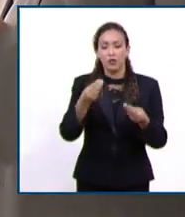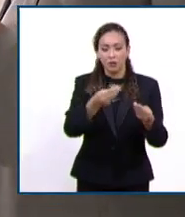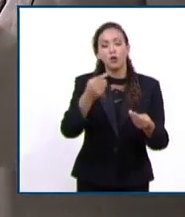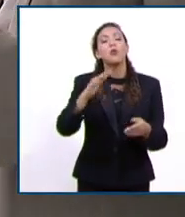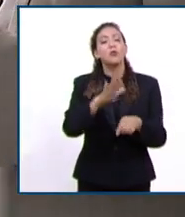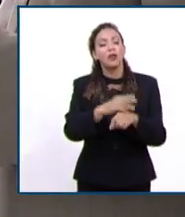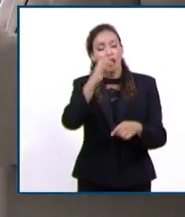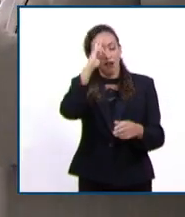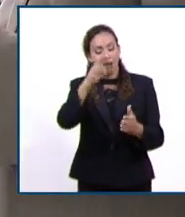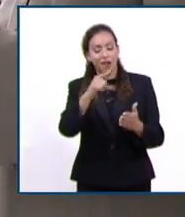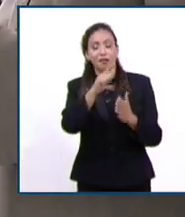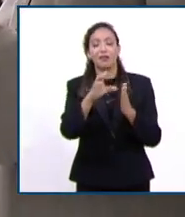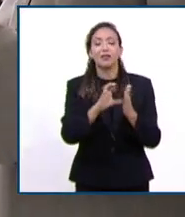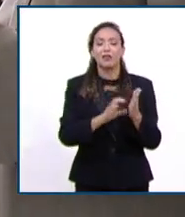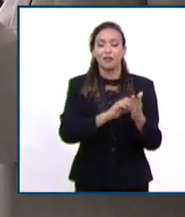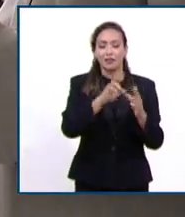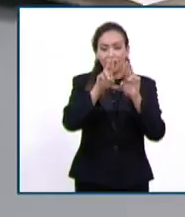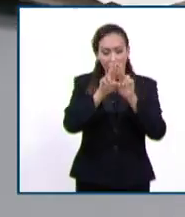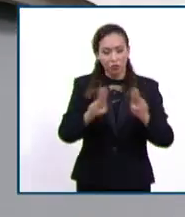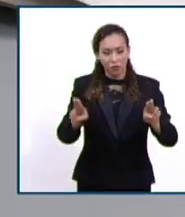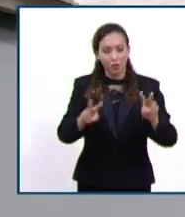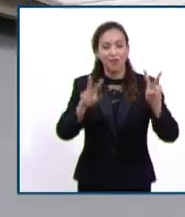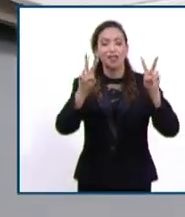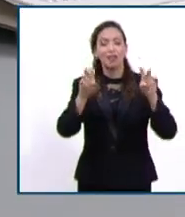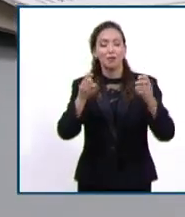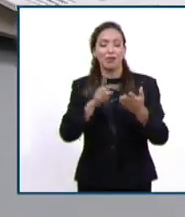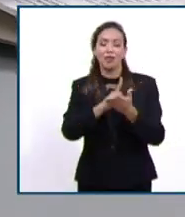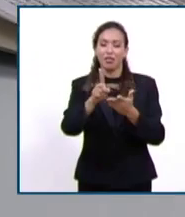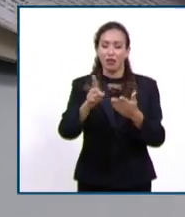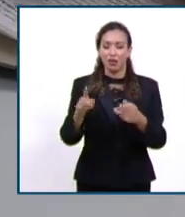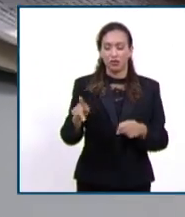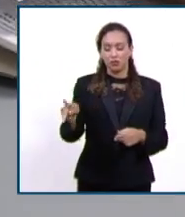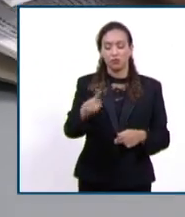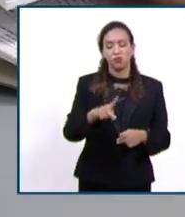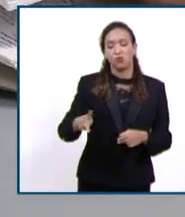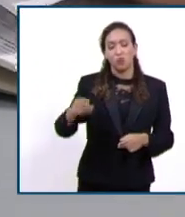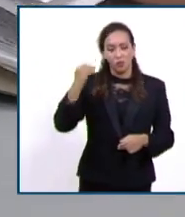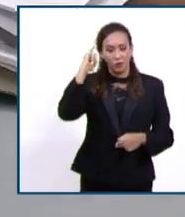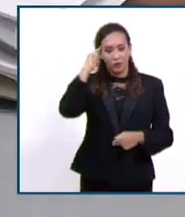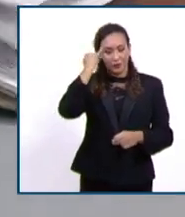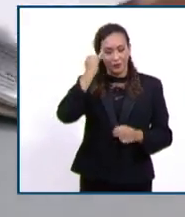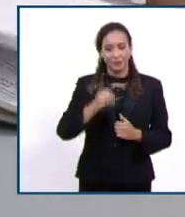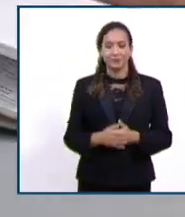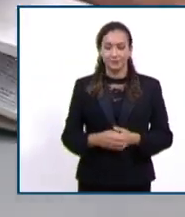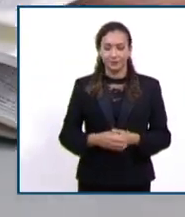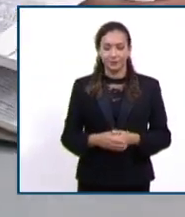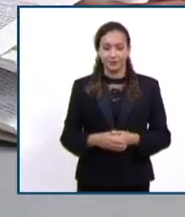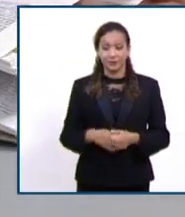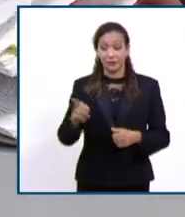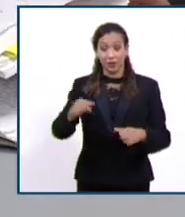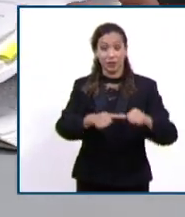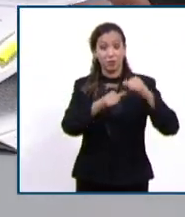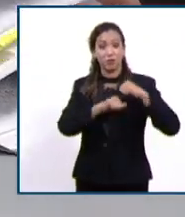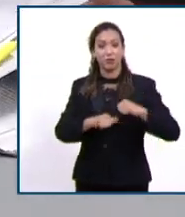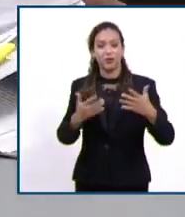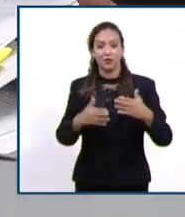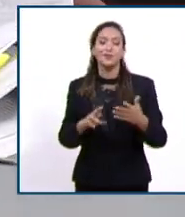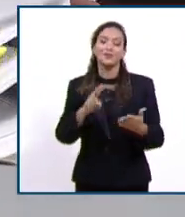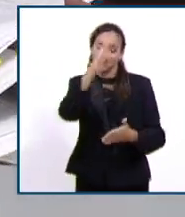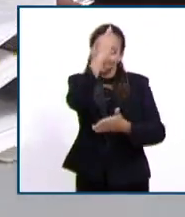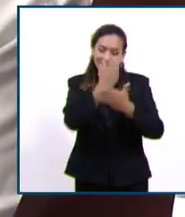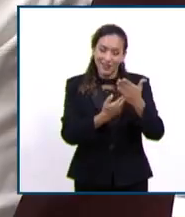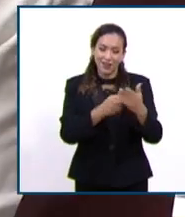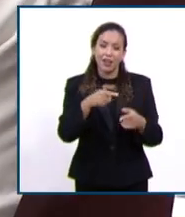en la Declaración de Naciones Unidas en materia de derechos de pueblos indígenas. La acción de la autoridad violó sus derechos a